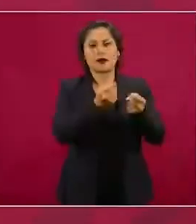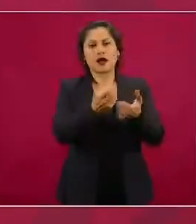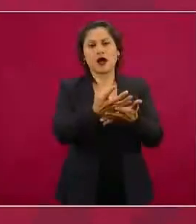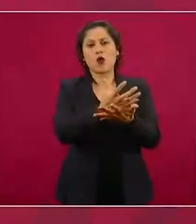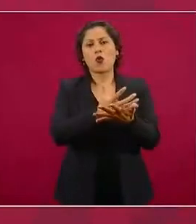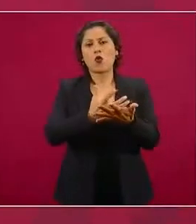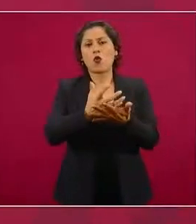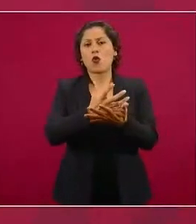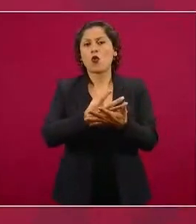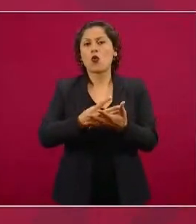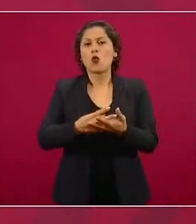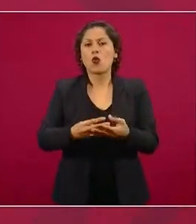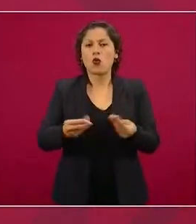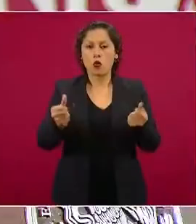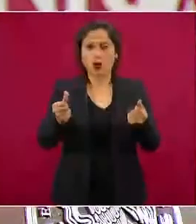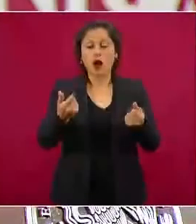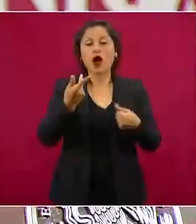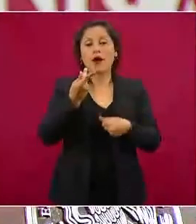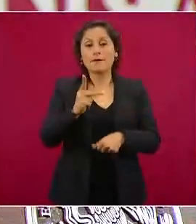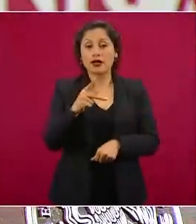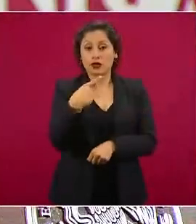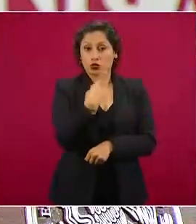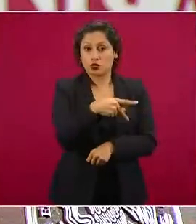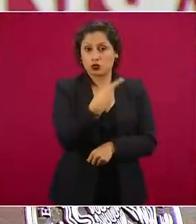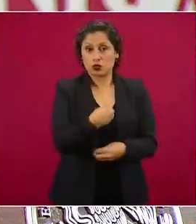pero quedaron afectados